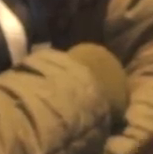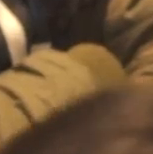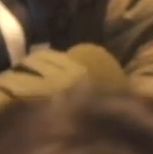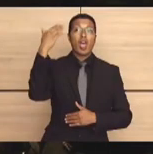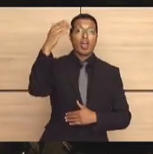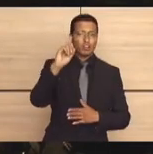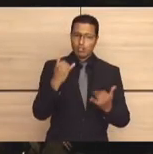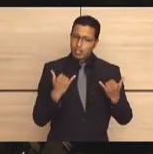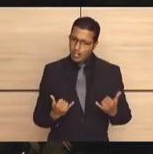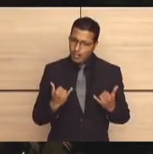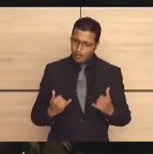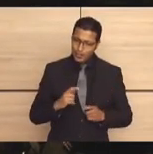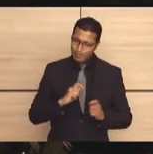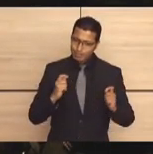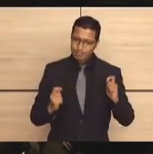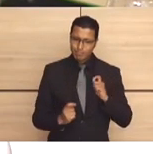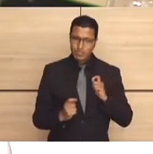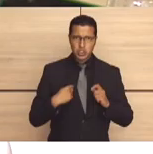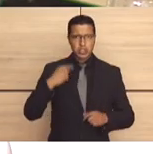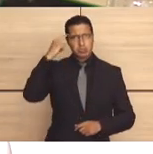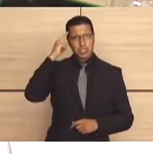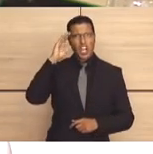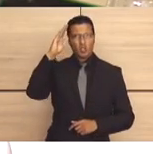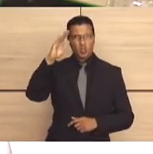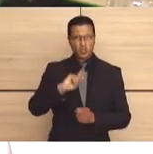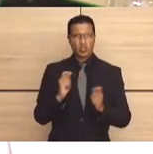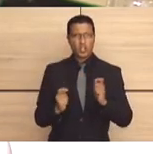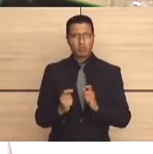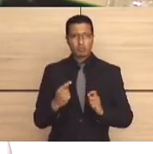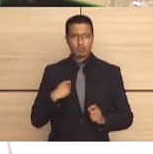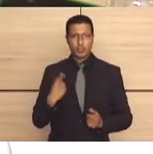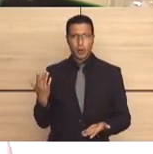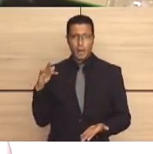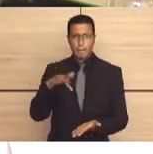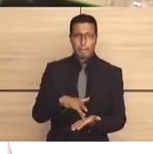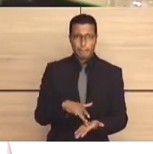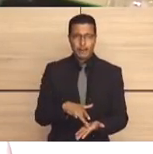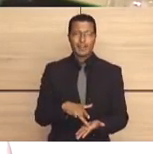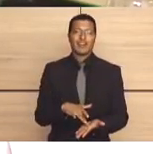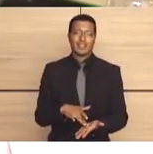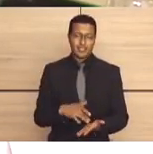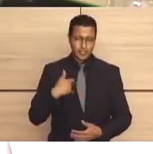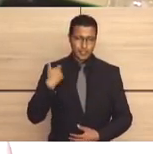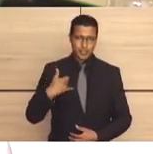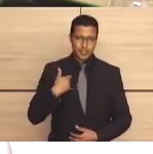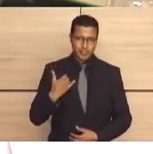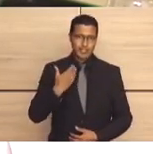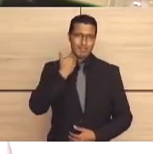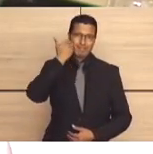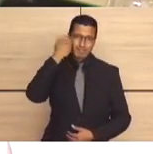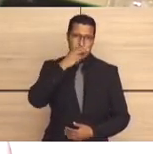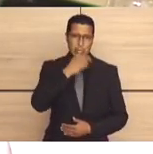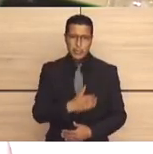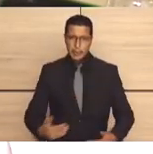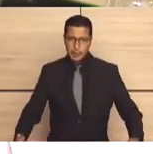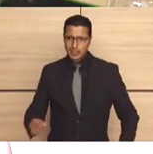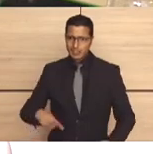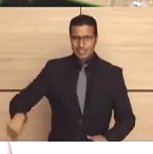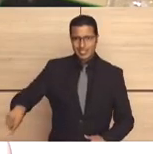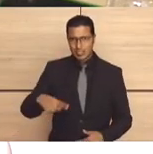cambio. Debemos creer en el cambio, pero también debemos hacer parte de él. Los jóvenes, adultos, niños, estamos tomando las banderas para